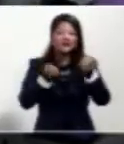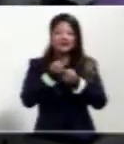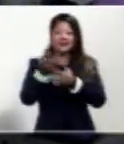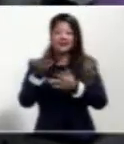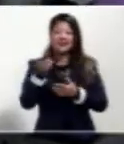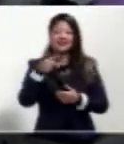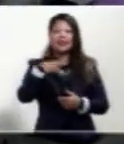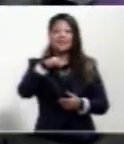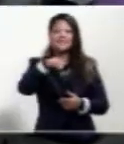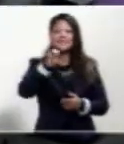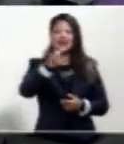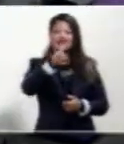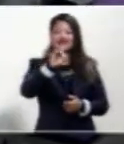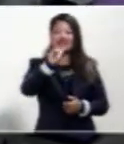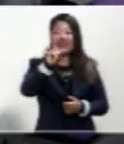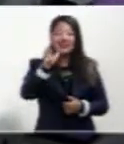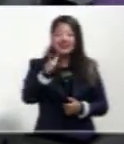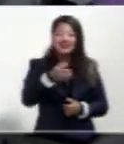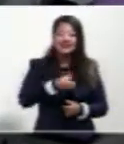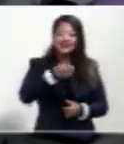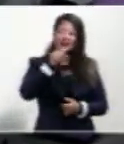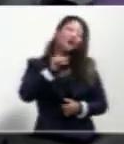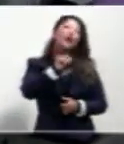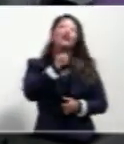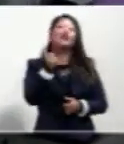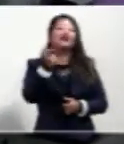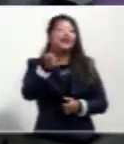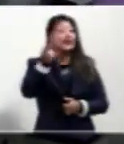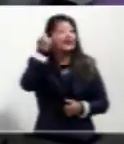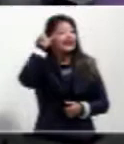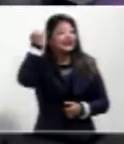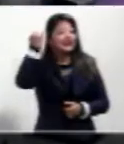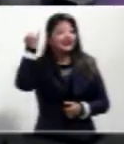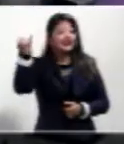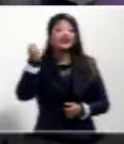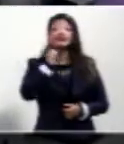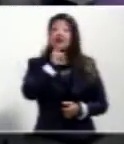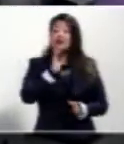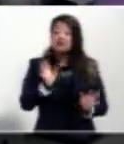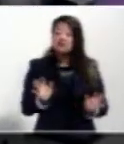mezcal, sacaron la grandiosa idea de mezclar